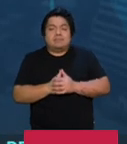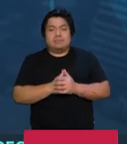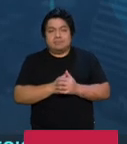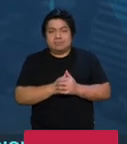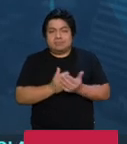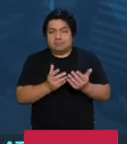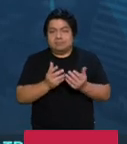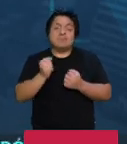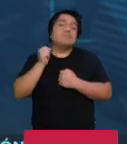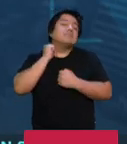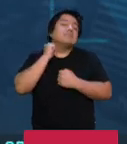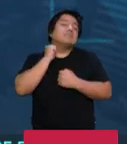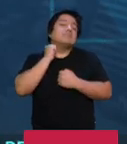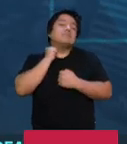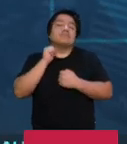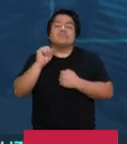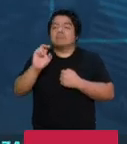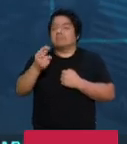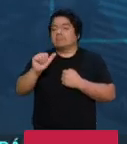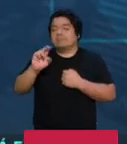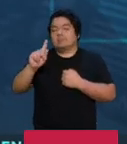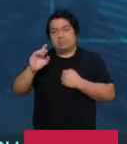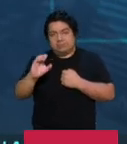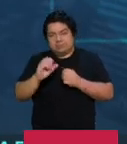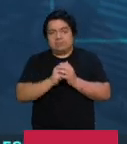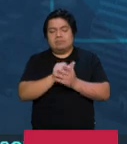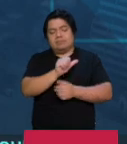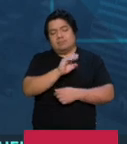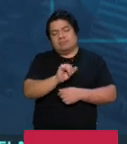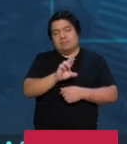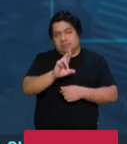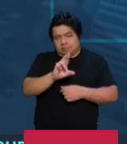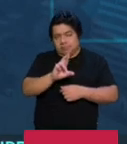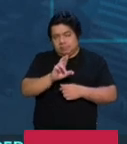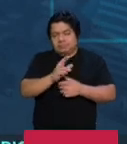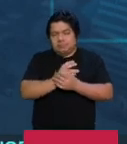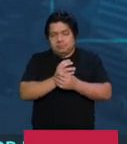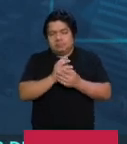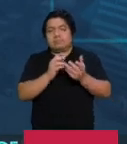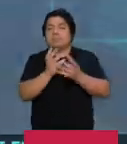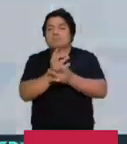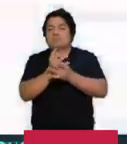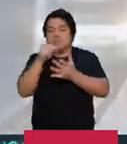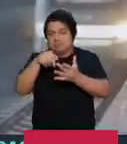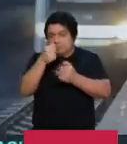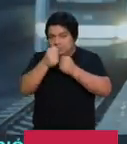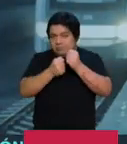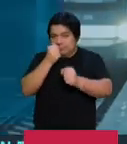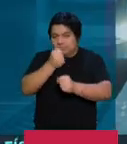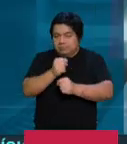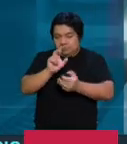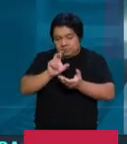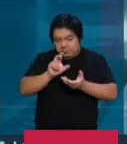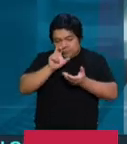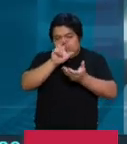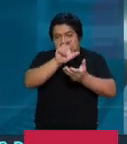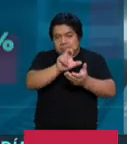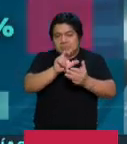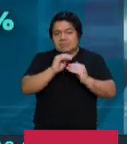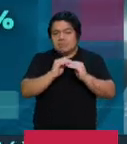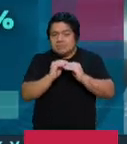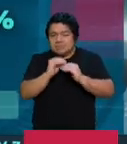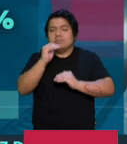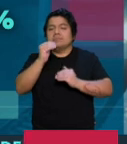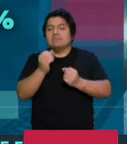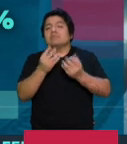Por su parte, el secretario de Hacienda y Crédito Público, Edgar Amador Zamora, puntualizó que la inversión para este año podría generar un